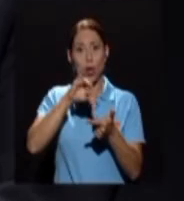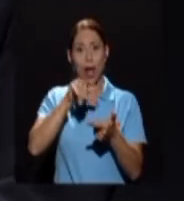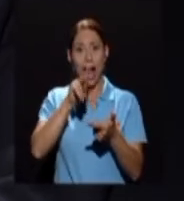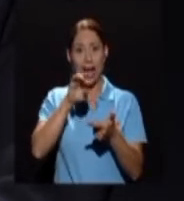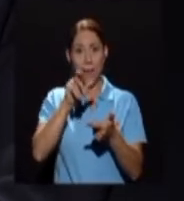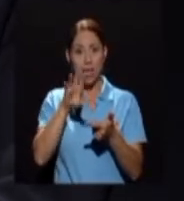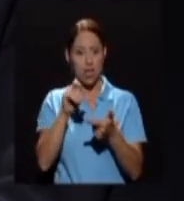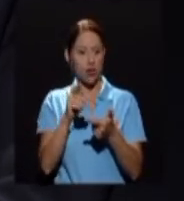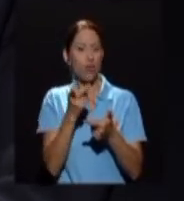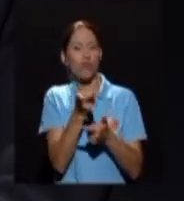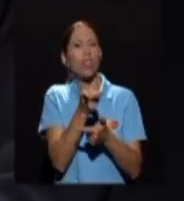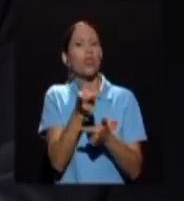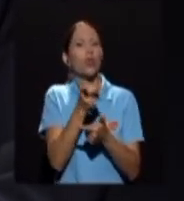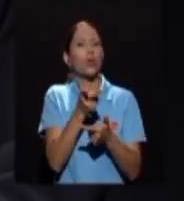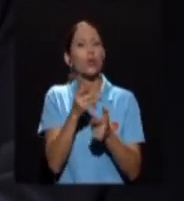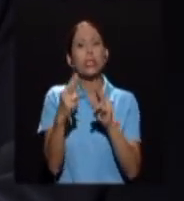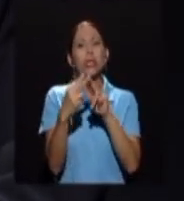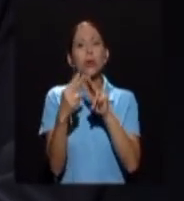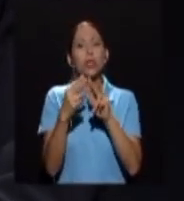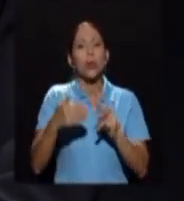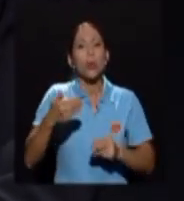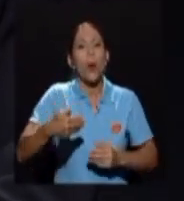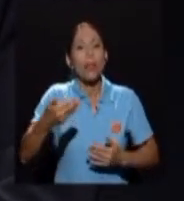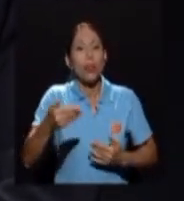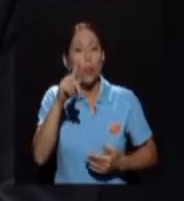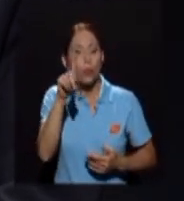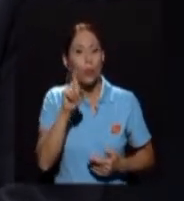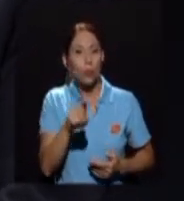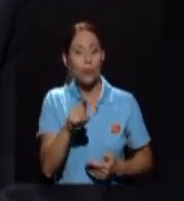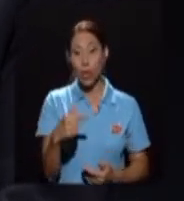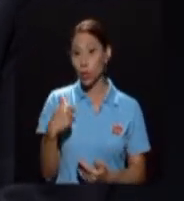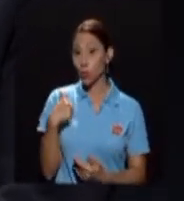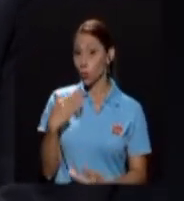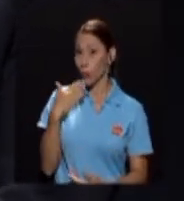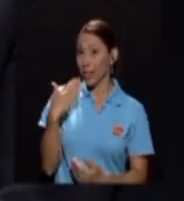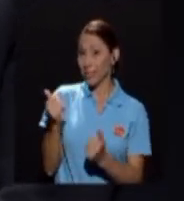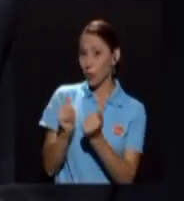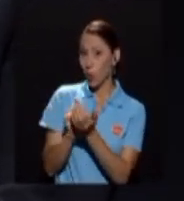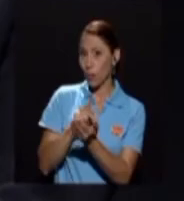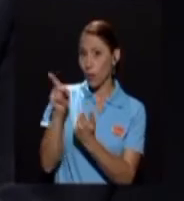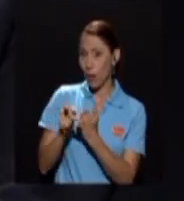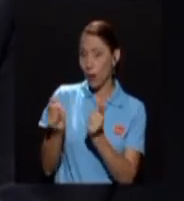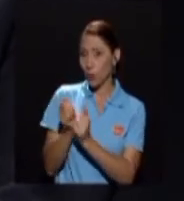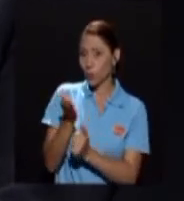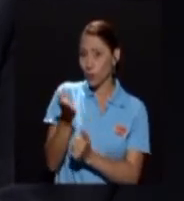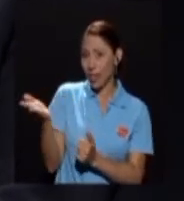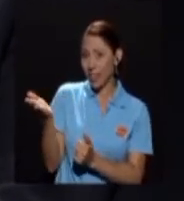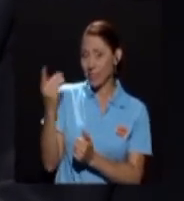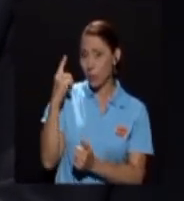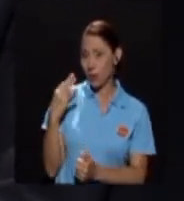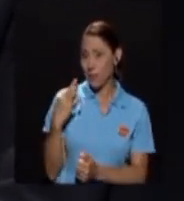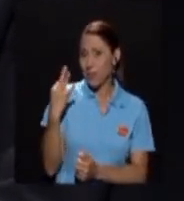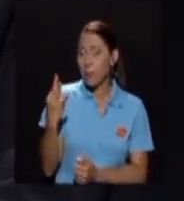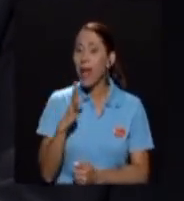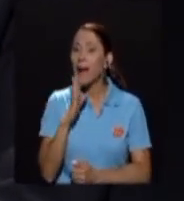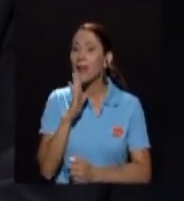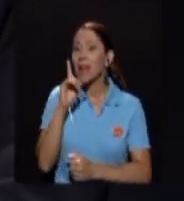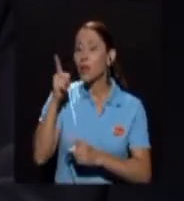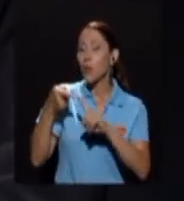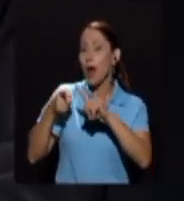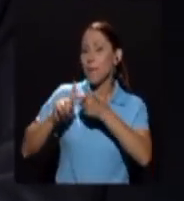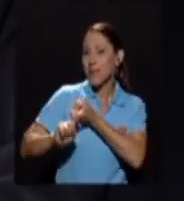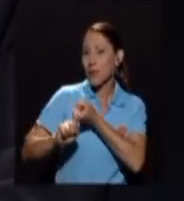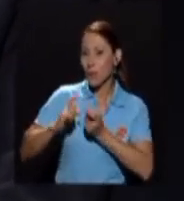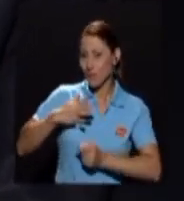Yo estoy muy agradecido con el programa y con ustedes por la invitación a hablar de un amigo. O sea, no solo es mi